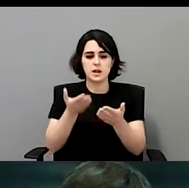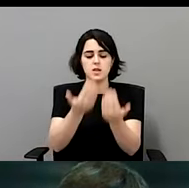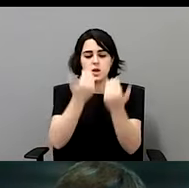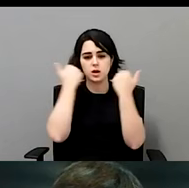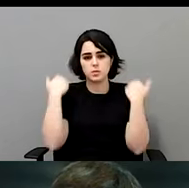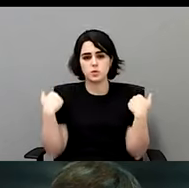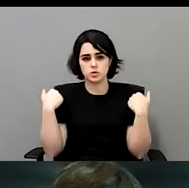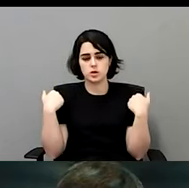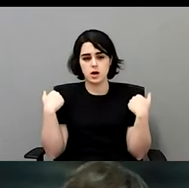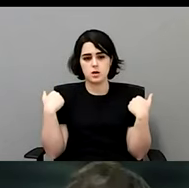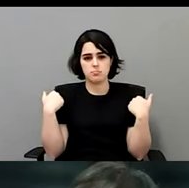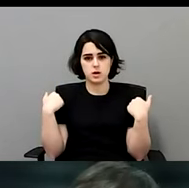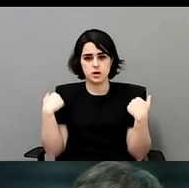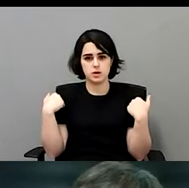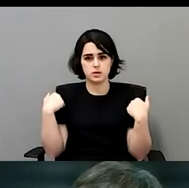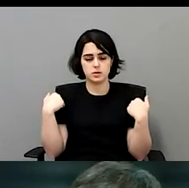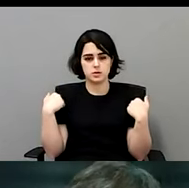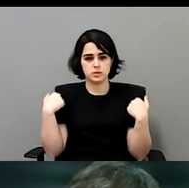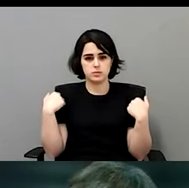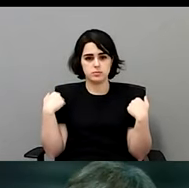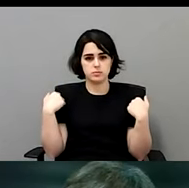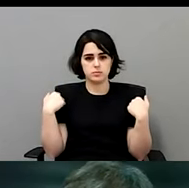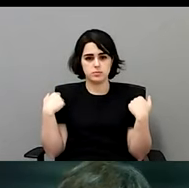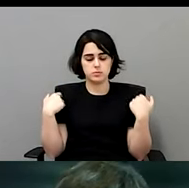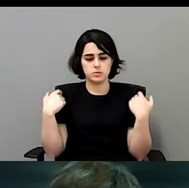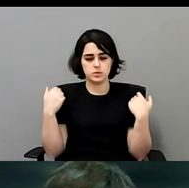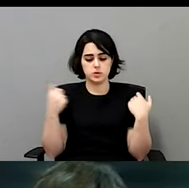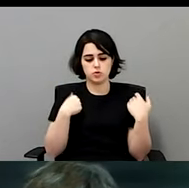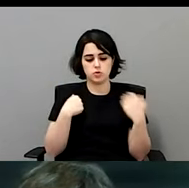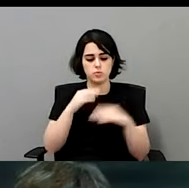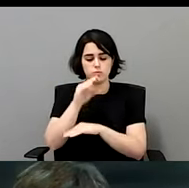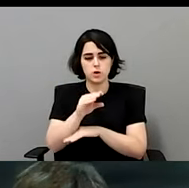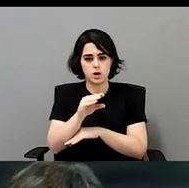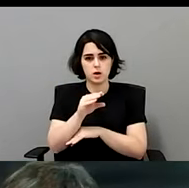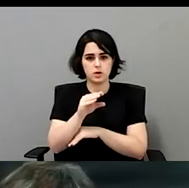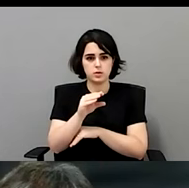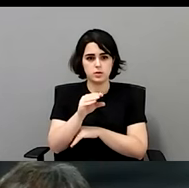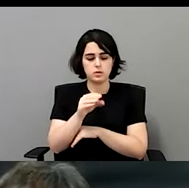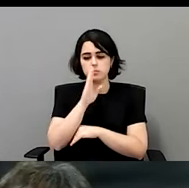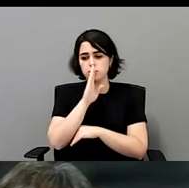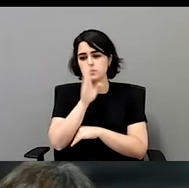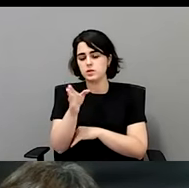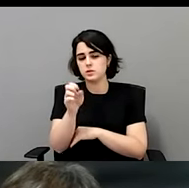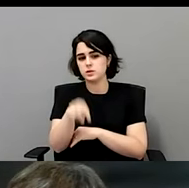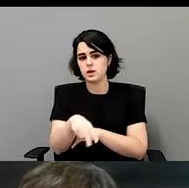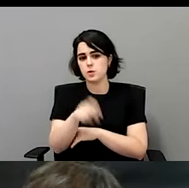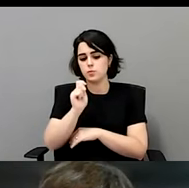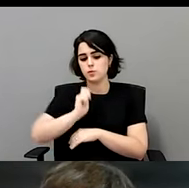que yo, la prestación que yo cobro, la dirijo a la